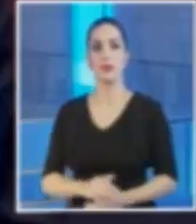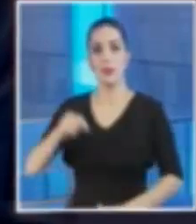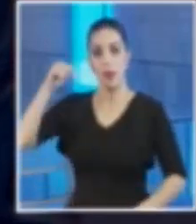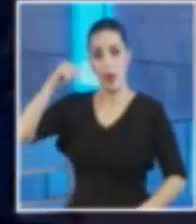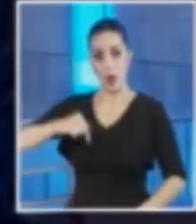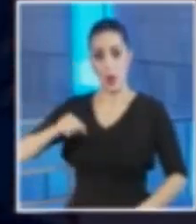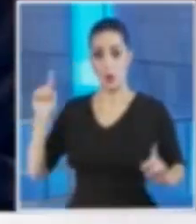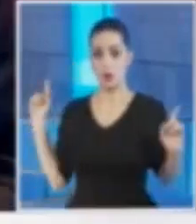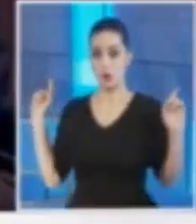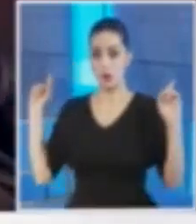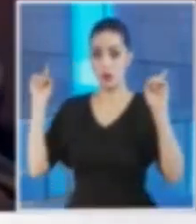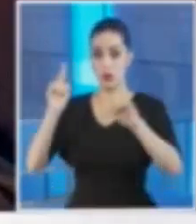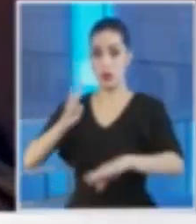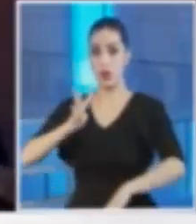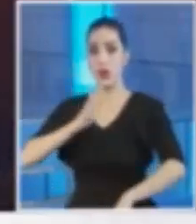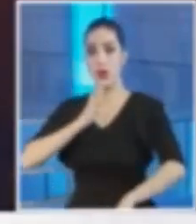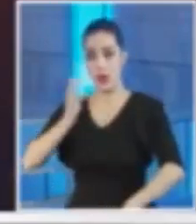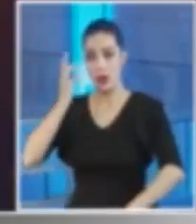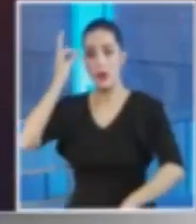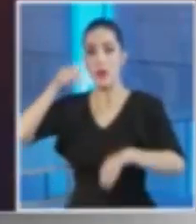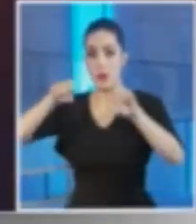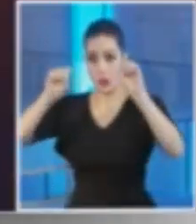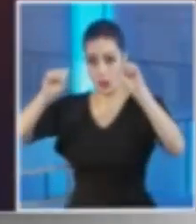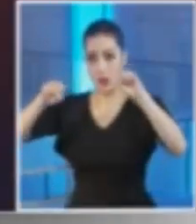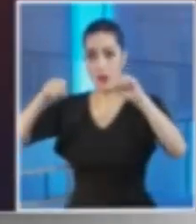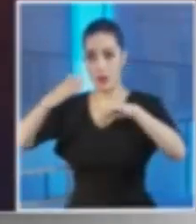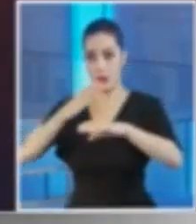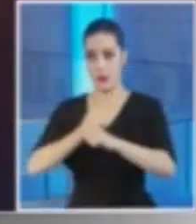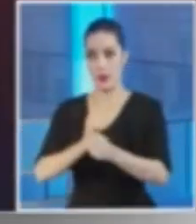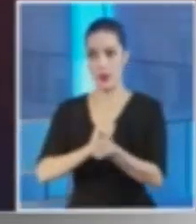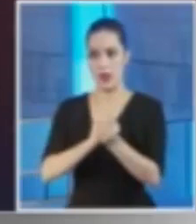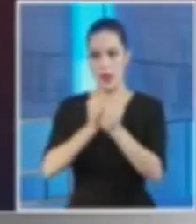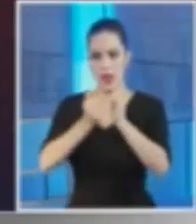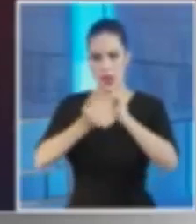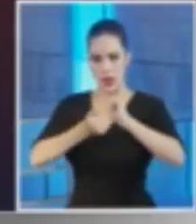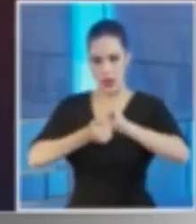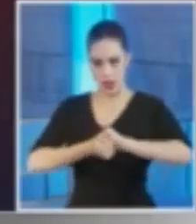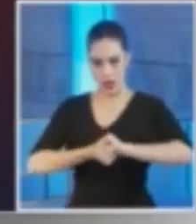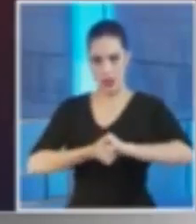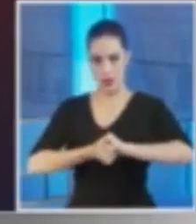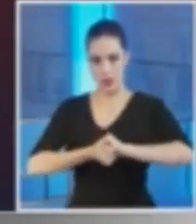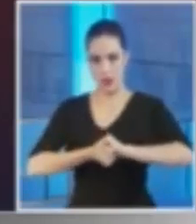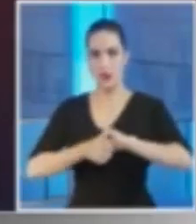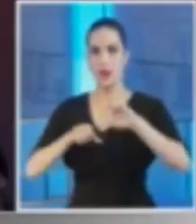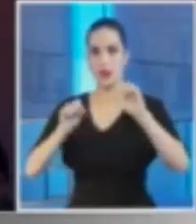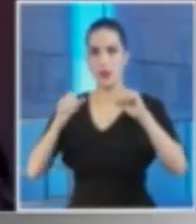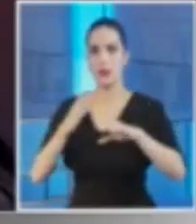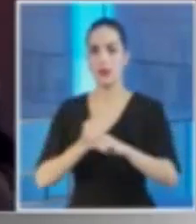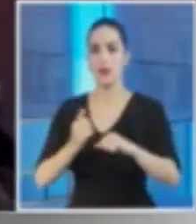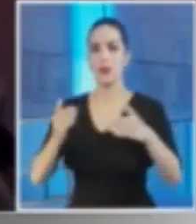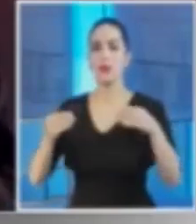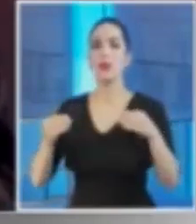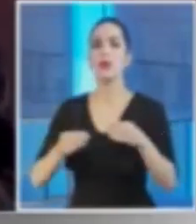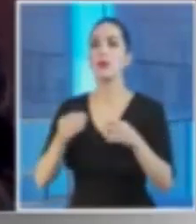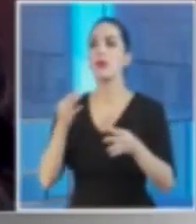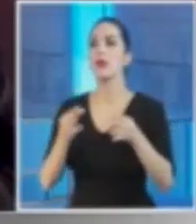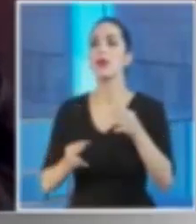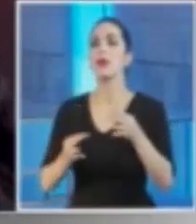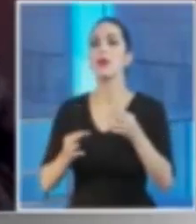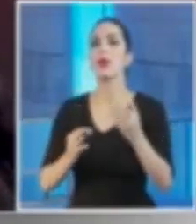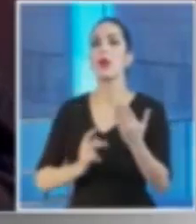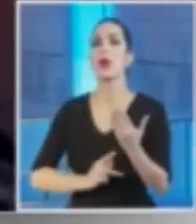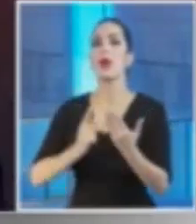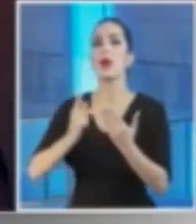Hoy he venido a hablarles de un futuro posible, de cambios profundos y de un Panamá más justo. El próximo